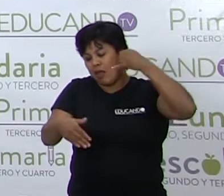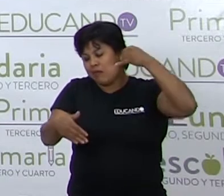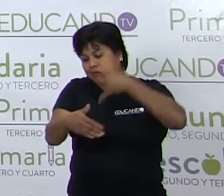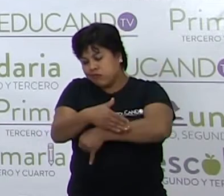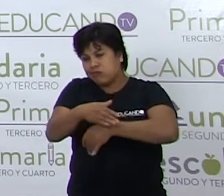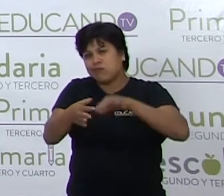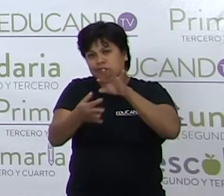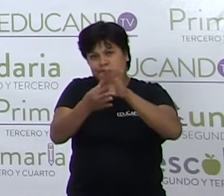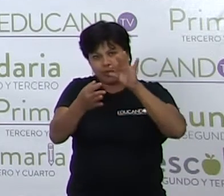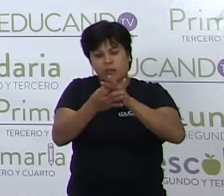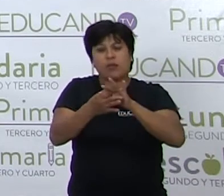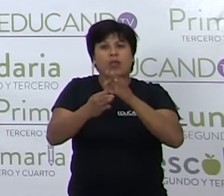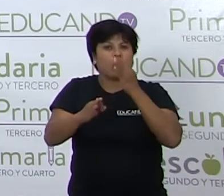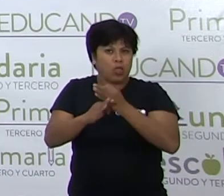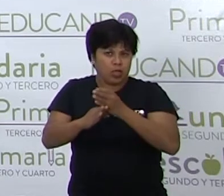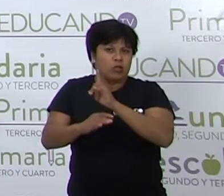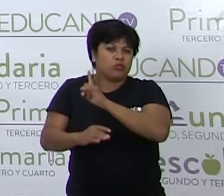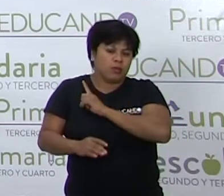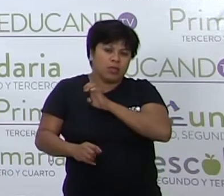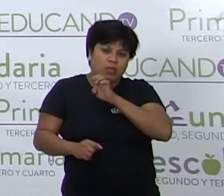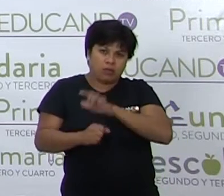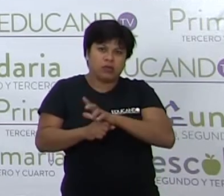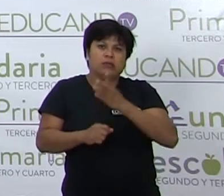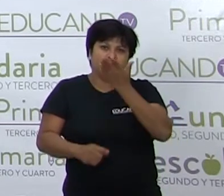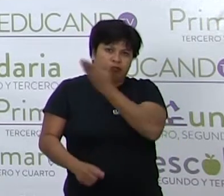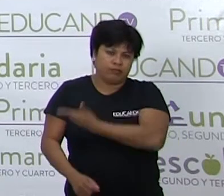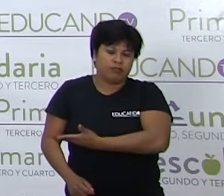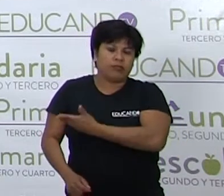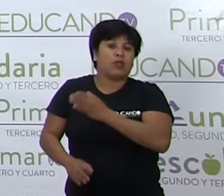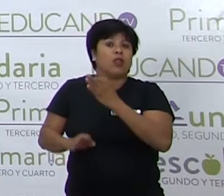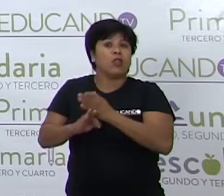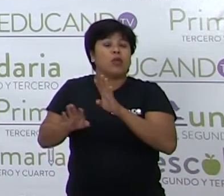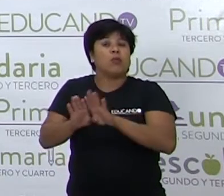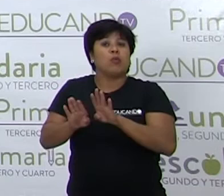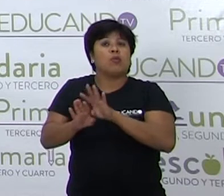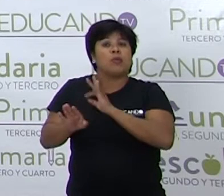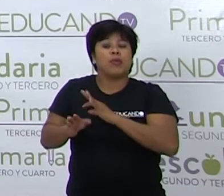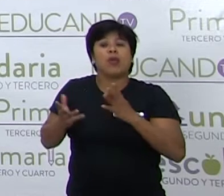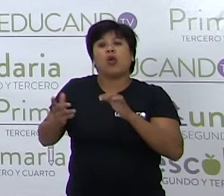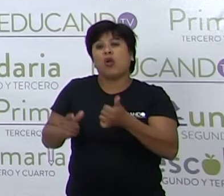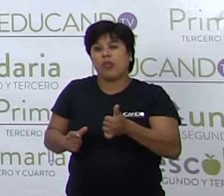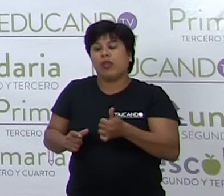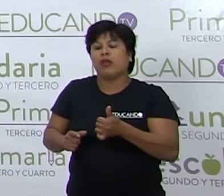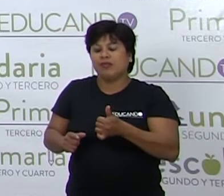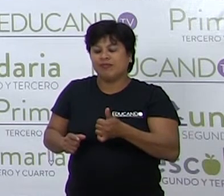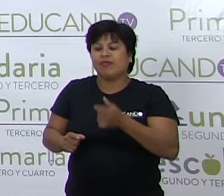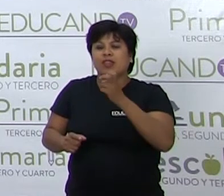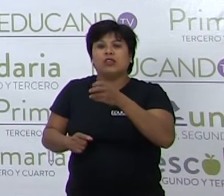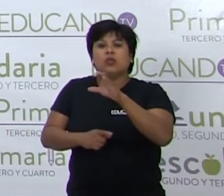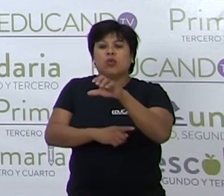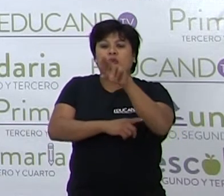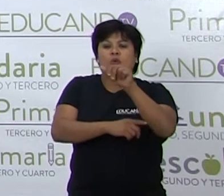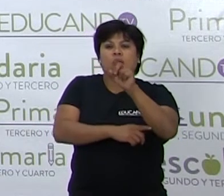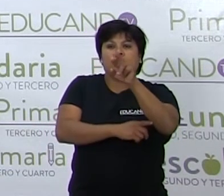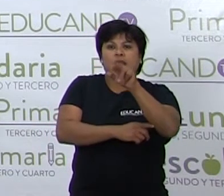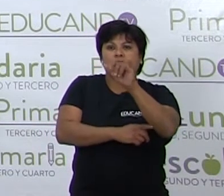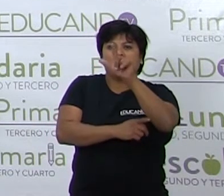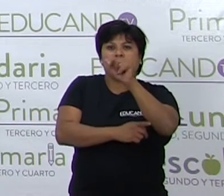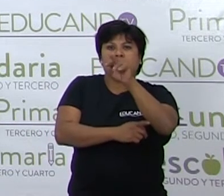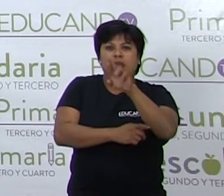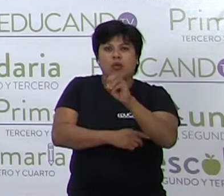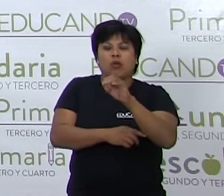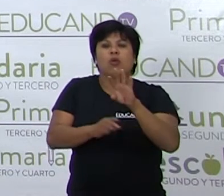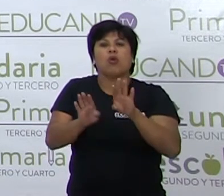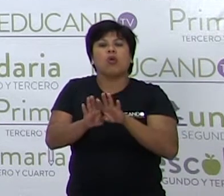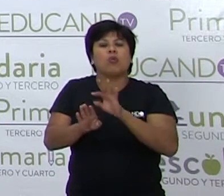este a esta figura geométrica a esta figura este triángulo lo voy a convertir ahora en la otra figura lo voy a convertir en un cuadrilátero uniendo